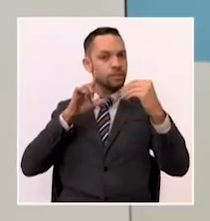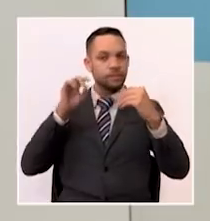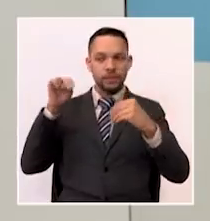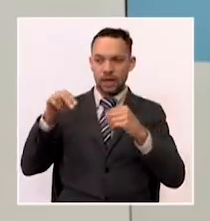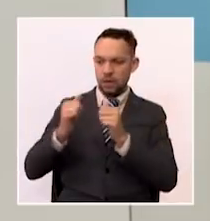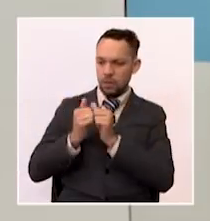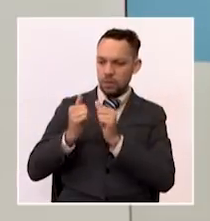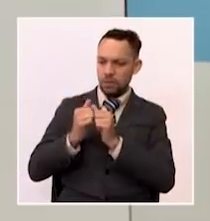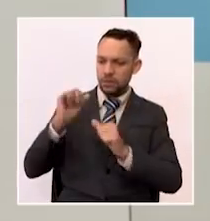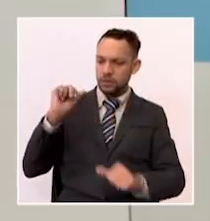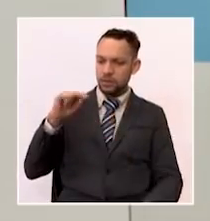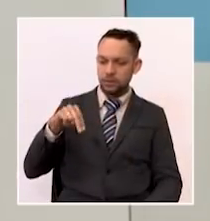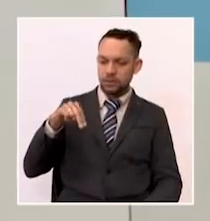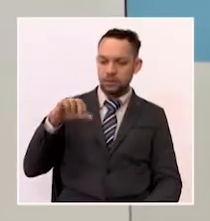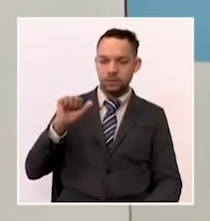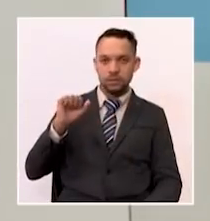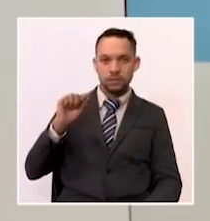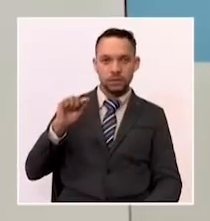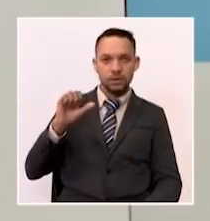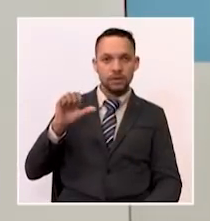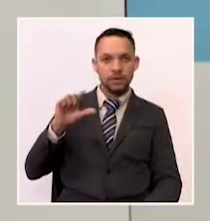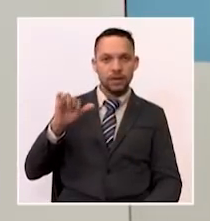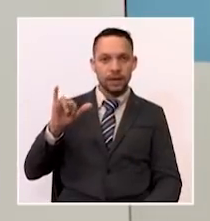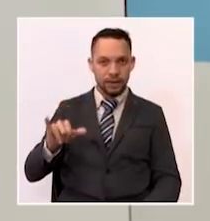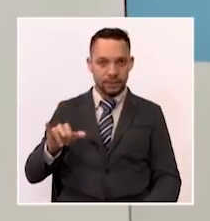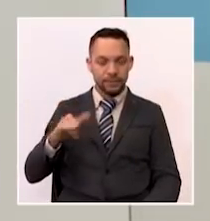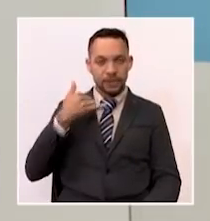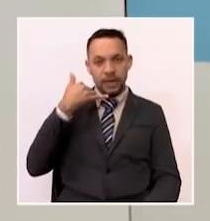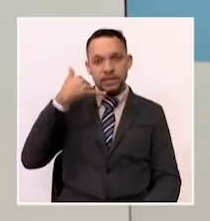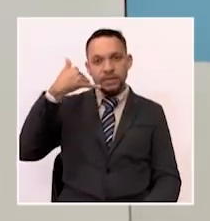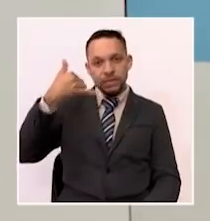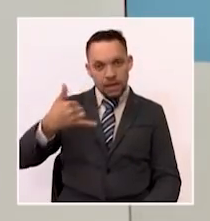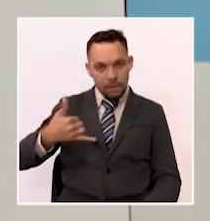Jurado. Recordamos las líneas telefónicas solo para hablar de este tema: